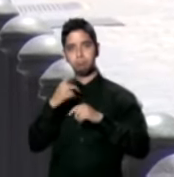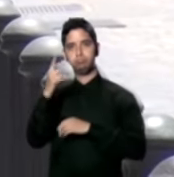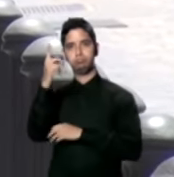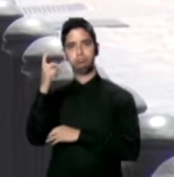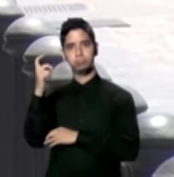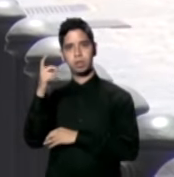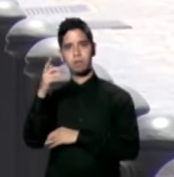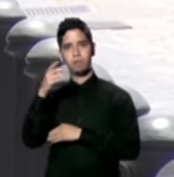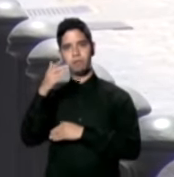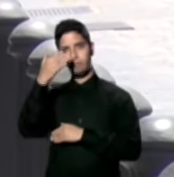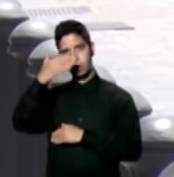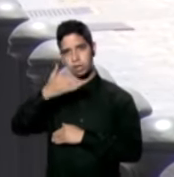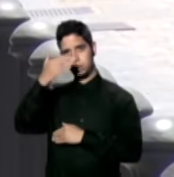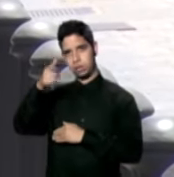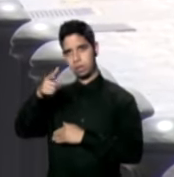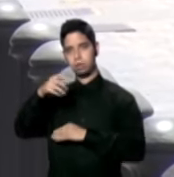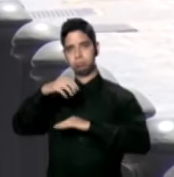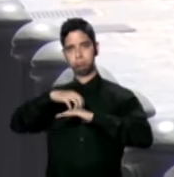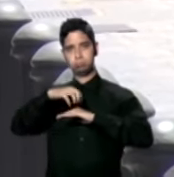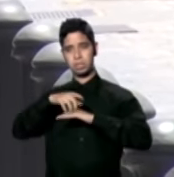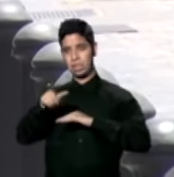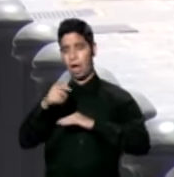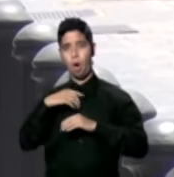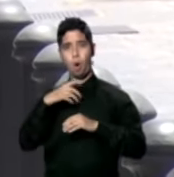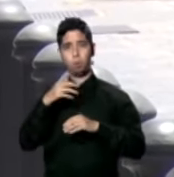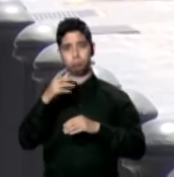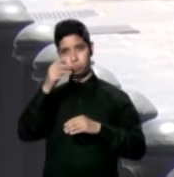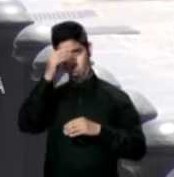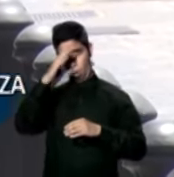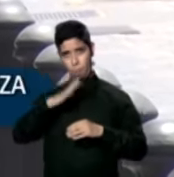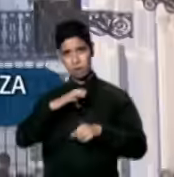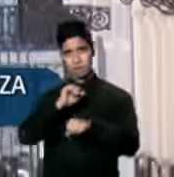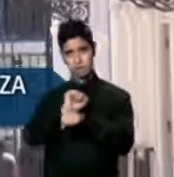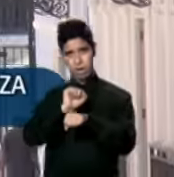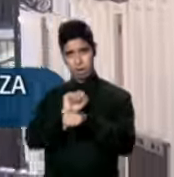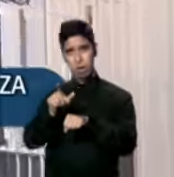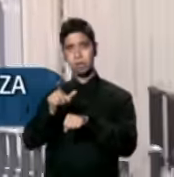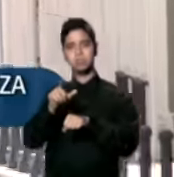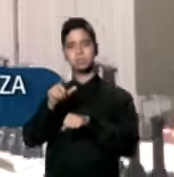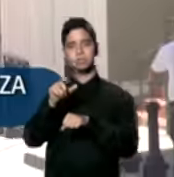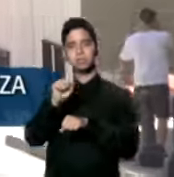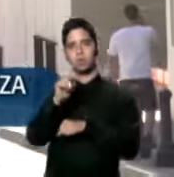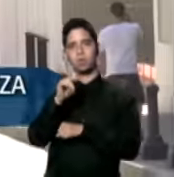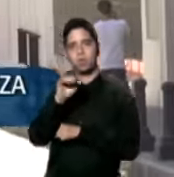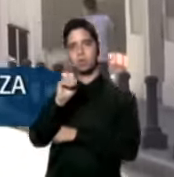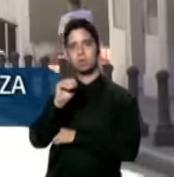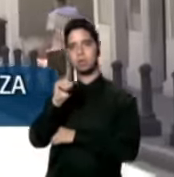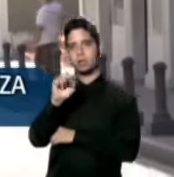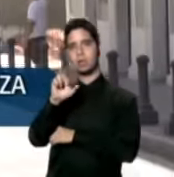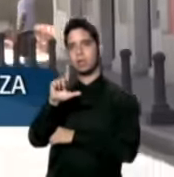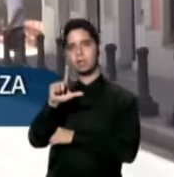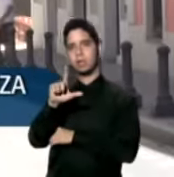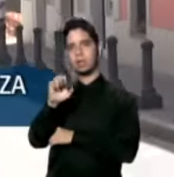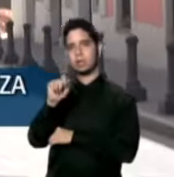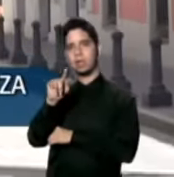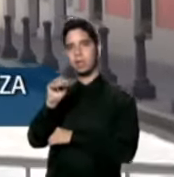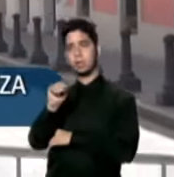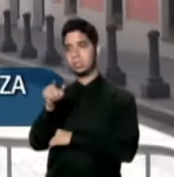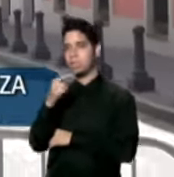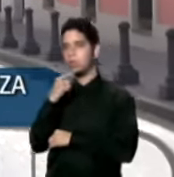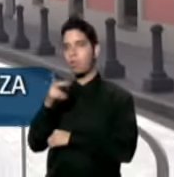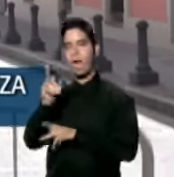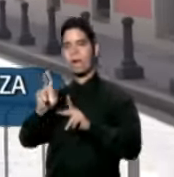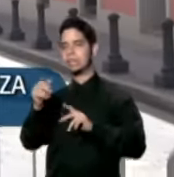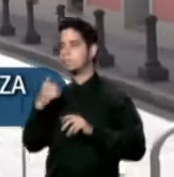laboraba en la Corporación del Fondo del Seguro del Estado, antes de disparar le dijo a un agente, y citamos, "La cosa no es contigo".